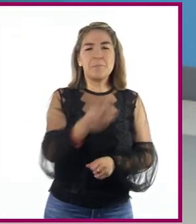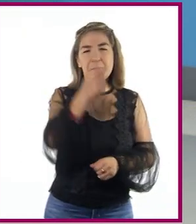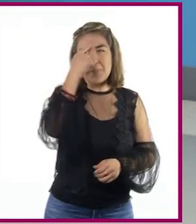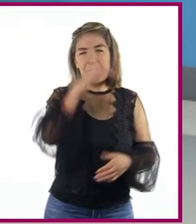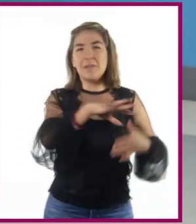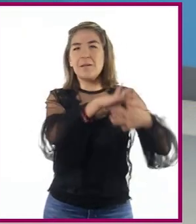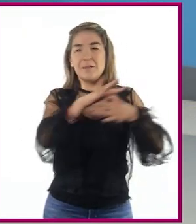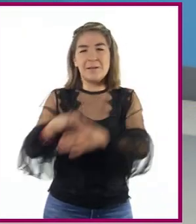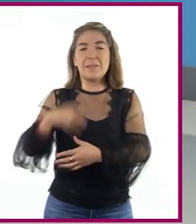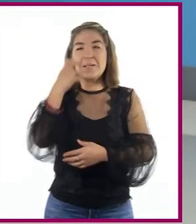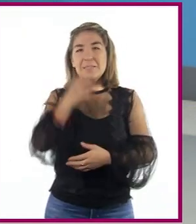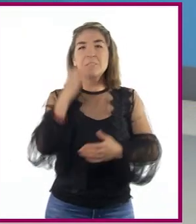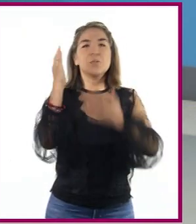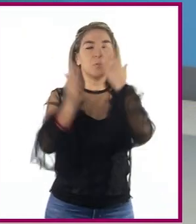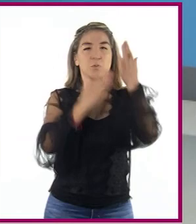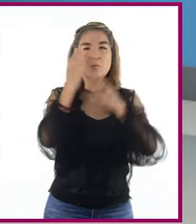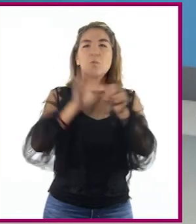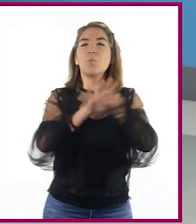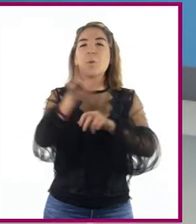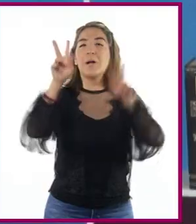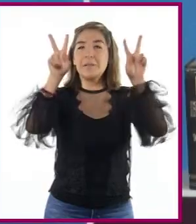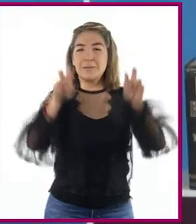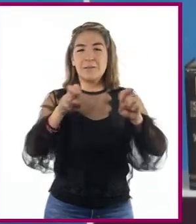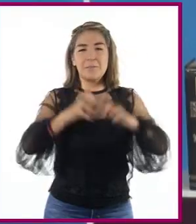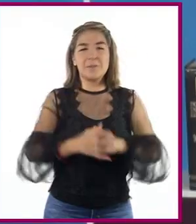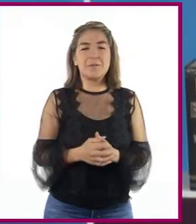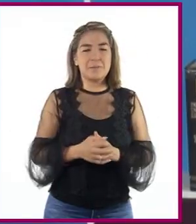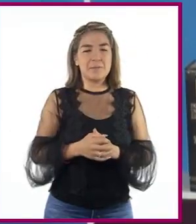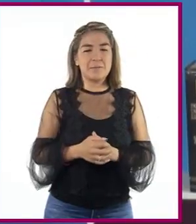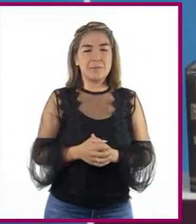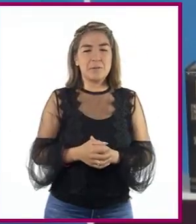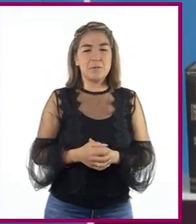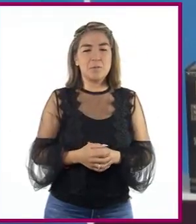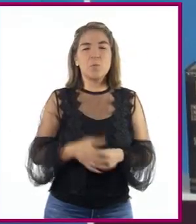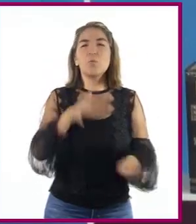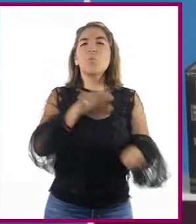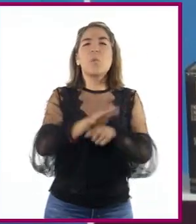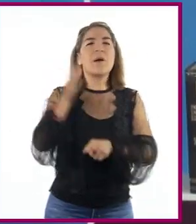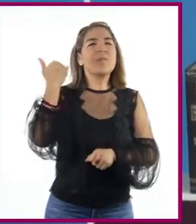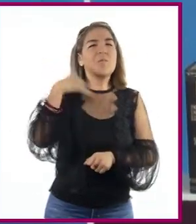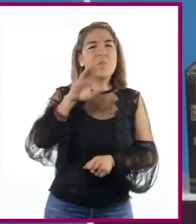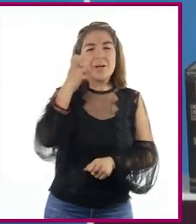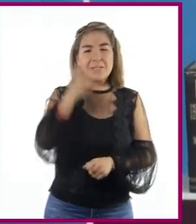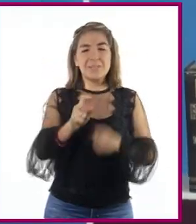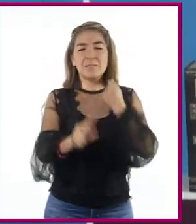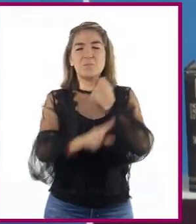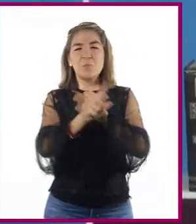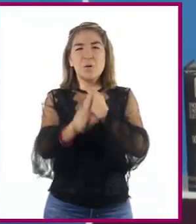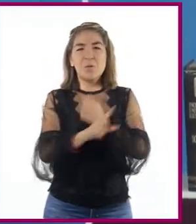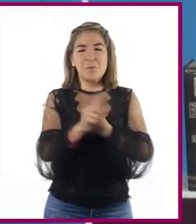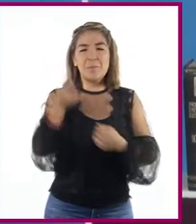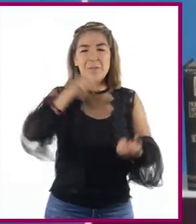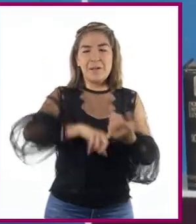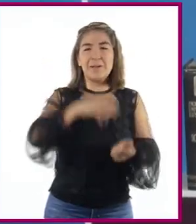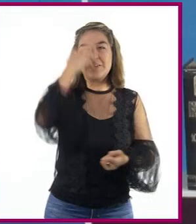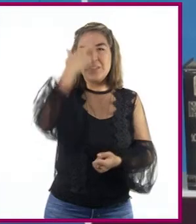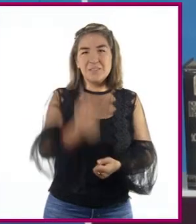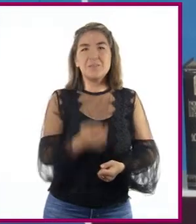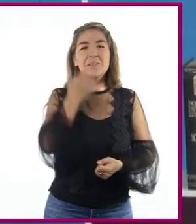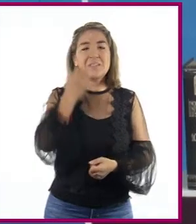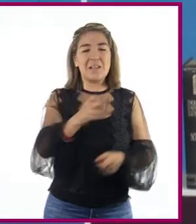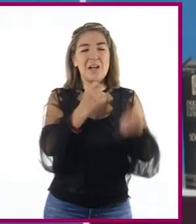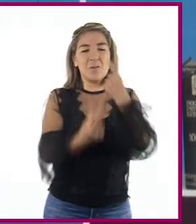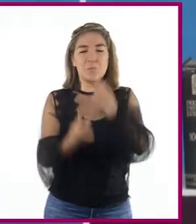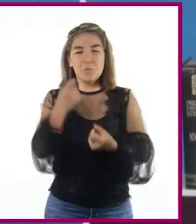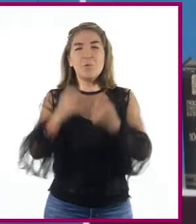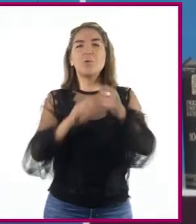en el estudio de este tema son: ¿cuáles fueron las causas y consecuencias de que varios países